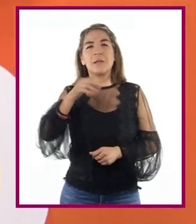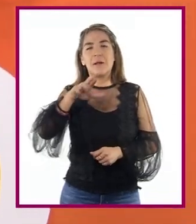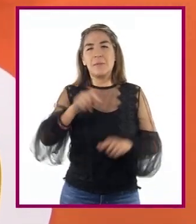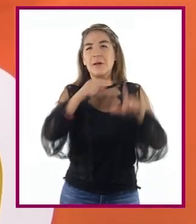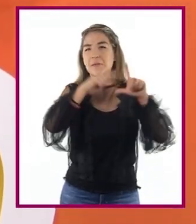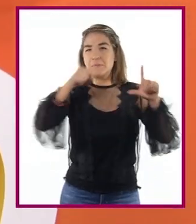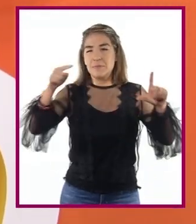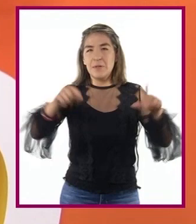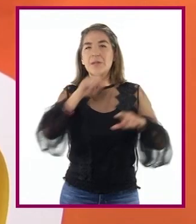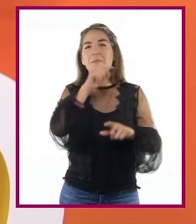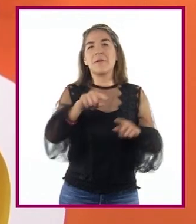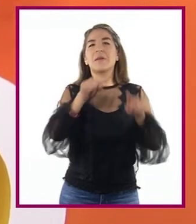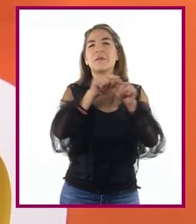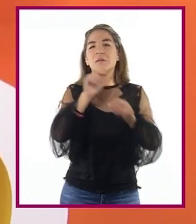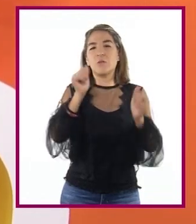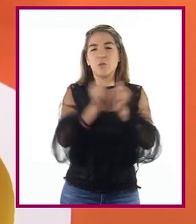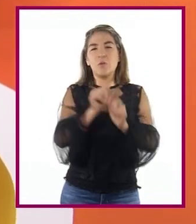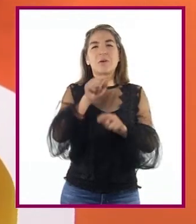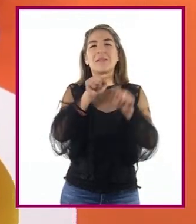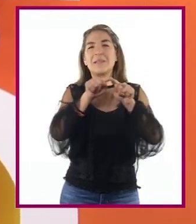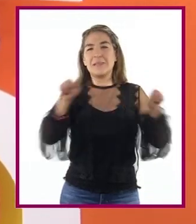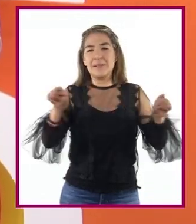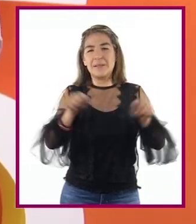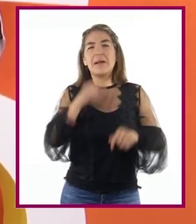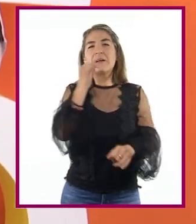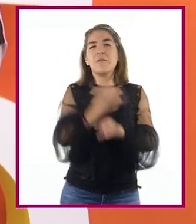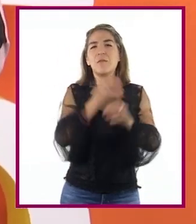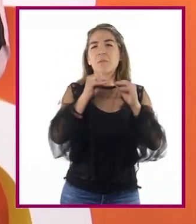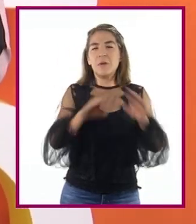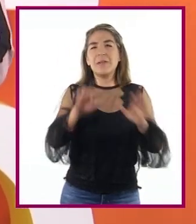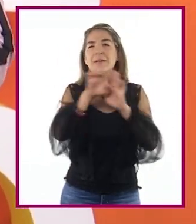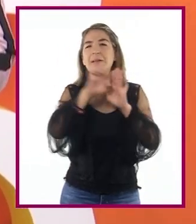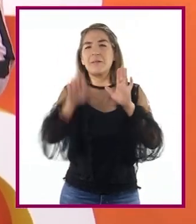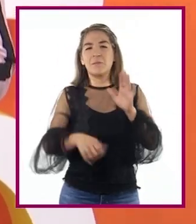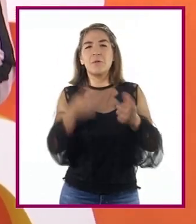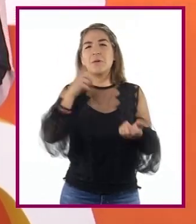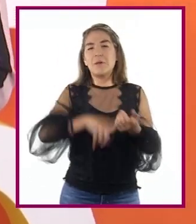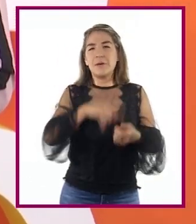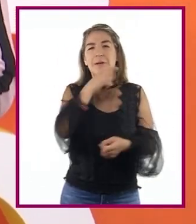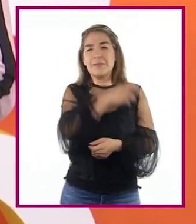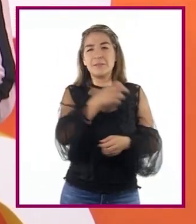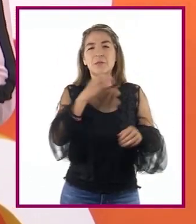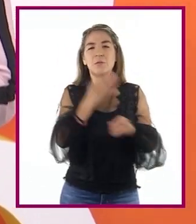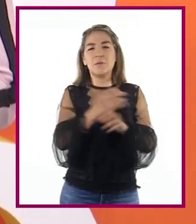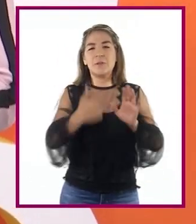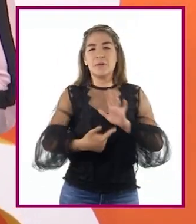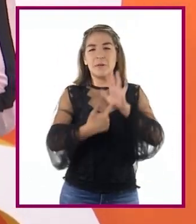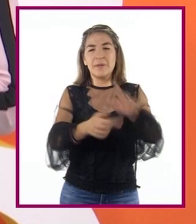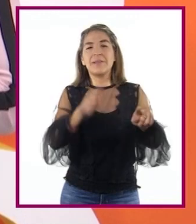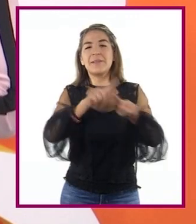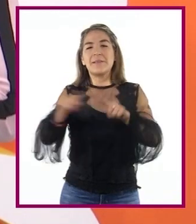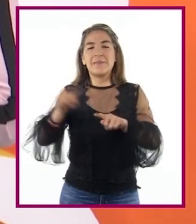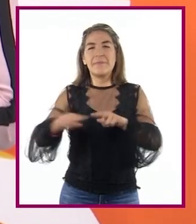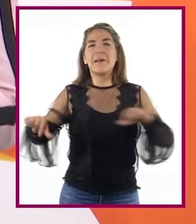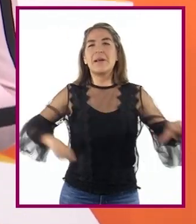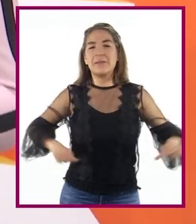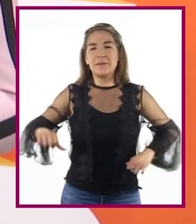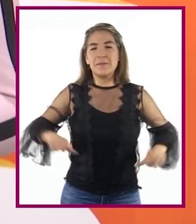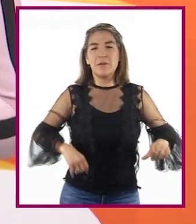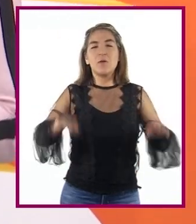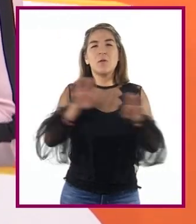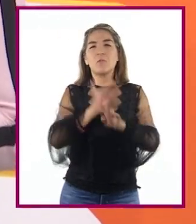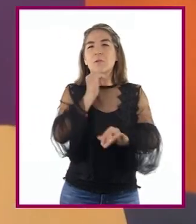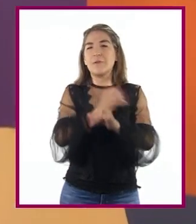frecuencia y gráficas de líneas. Observaremos ejemplos de problemas que se presentan en diversos contextos de manejo